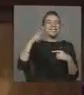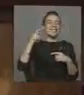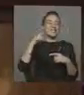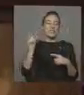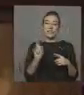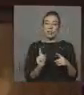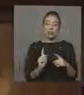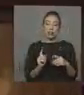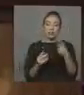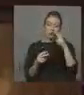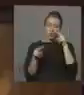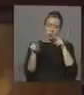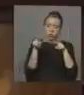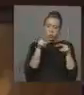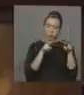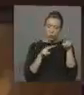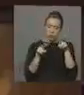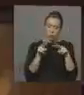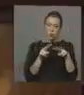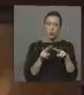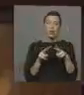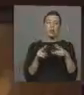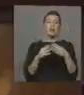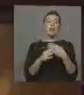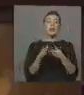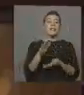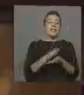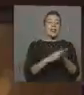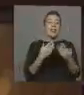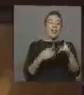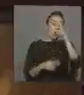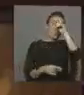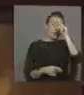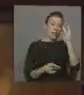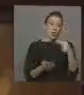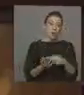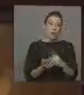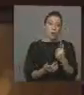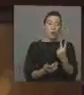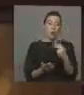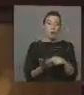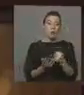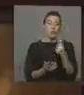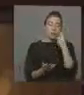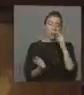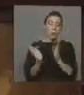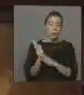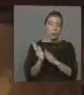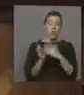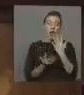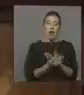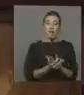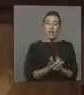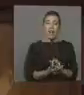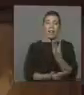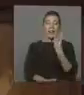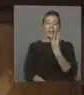analizados los datos de egresos hospitalarios entre el año 2001 y 2012, se constató la existencia de